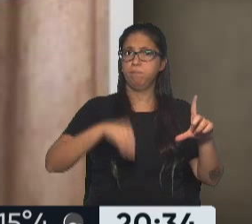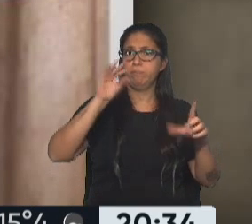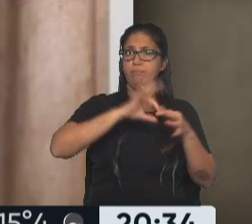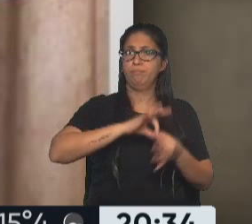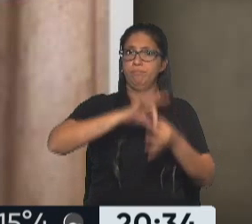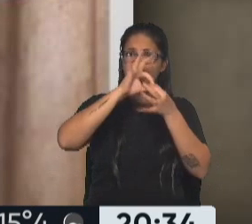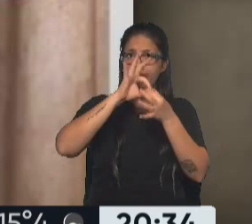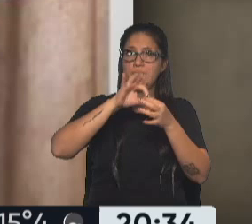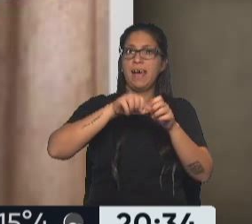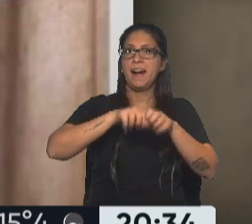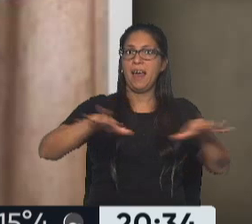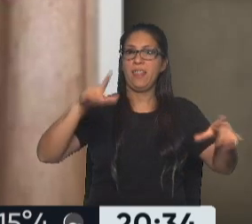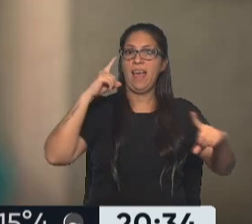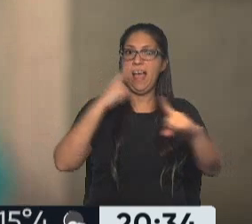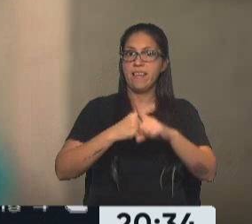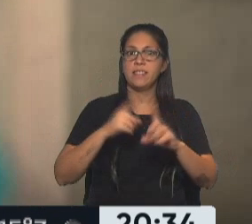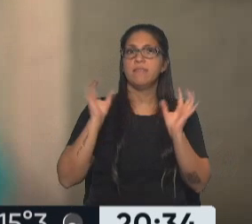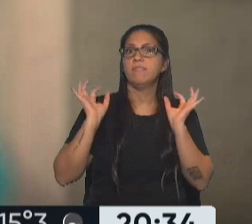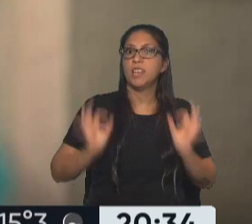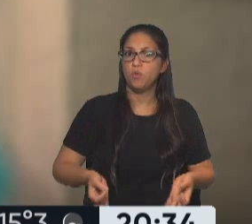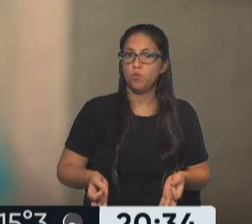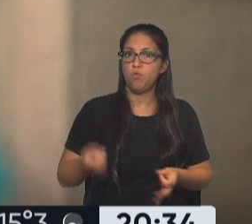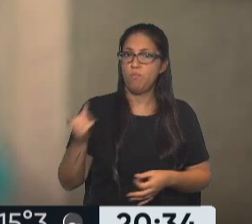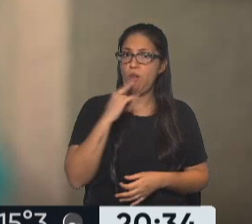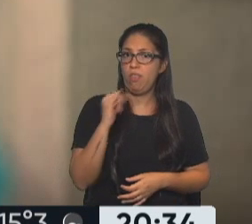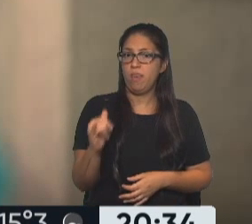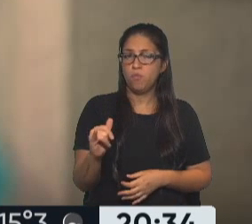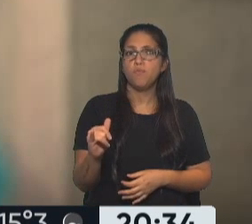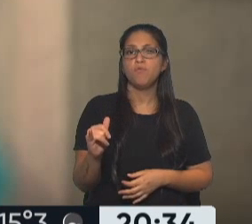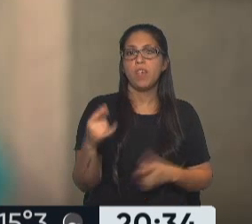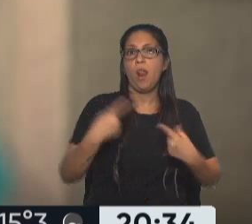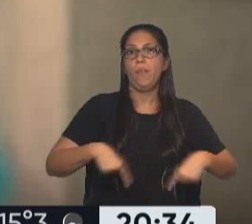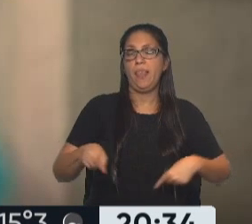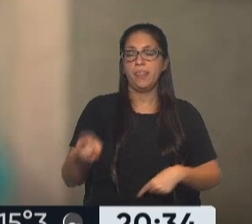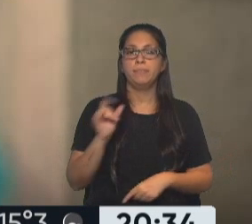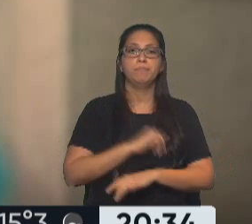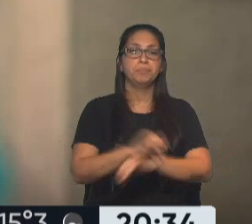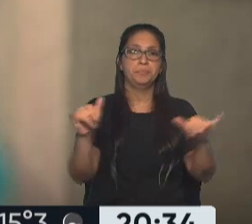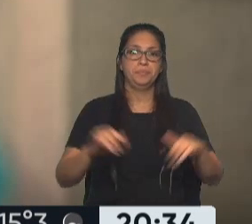en la red X luego de que se conoció esta denuncia y esta noticia.